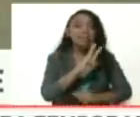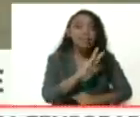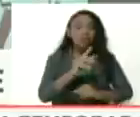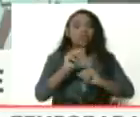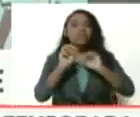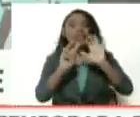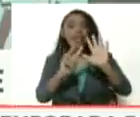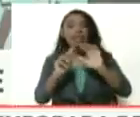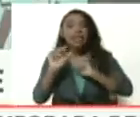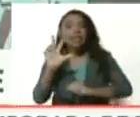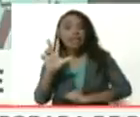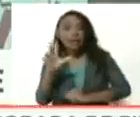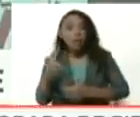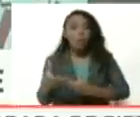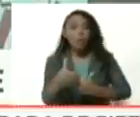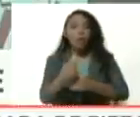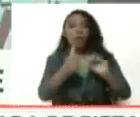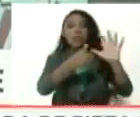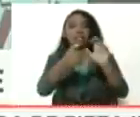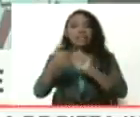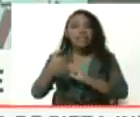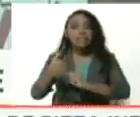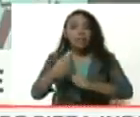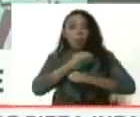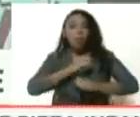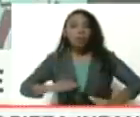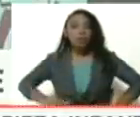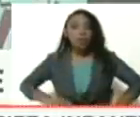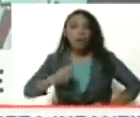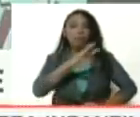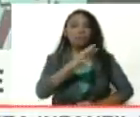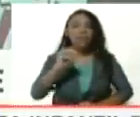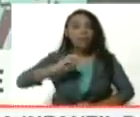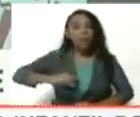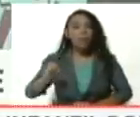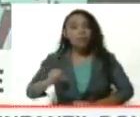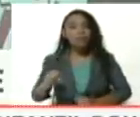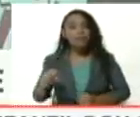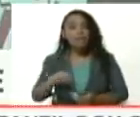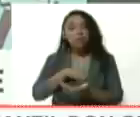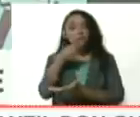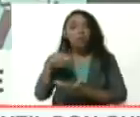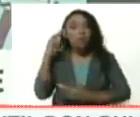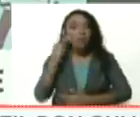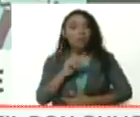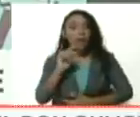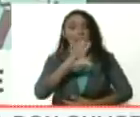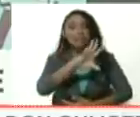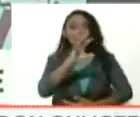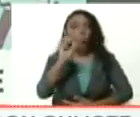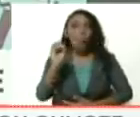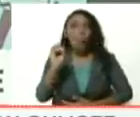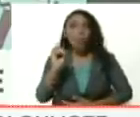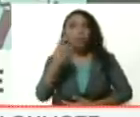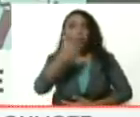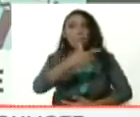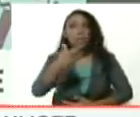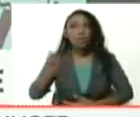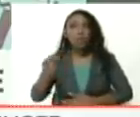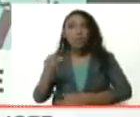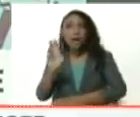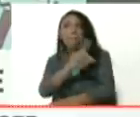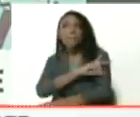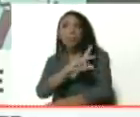373 bomberos, 60 guardias nacional, 30 policía nacional bolivariana, 50 personas de